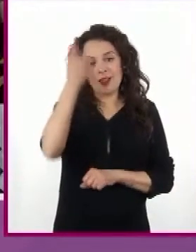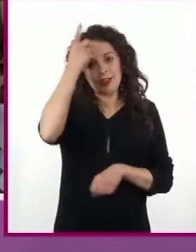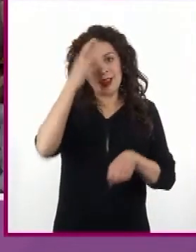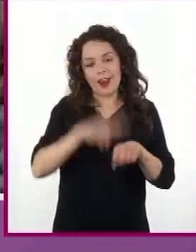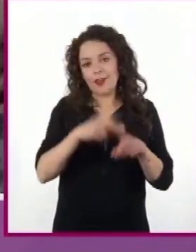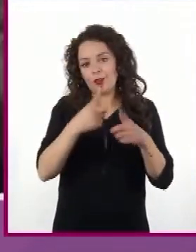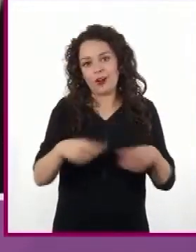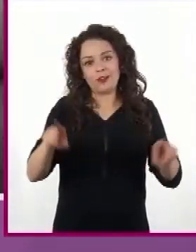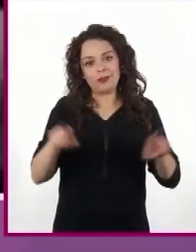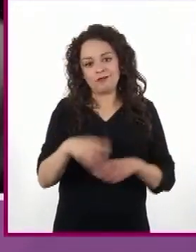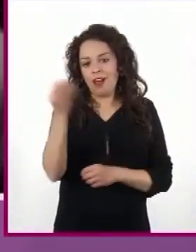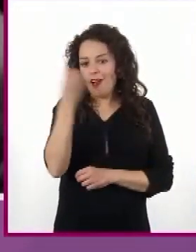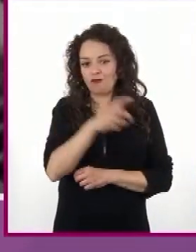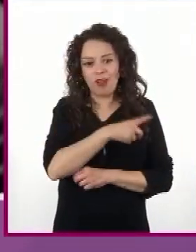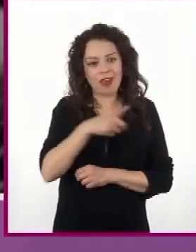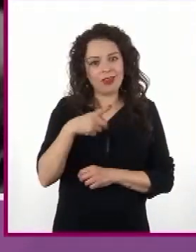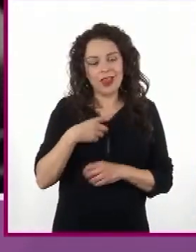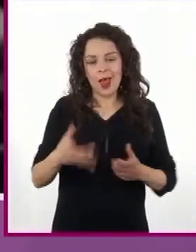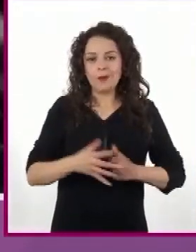orquesta.